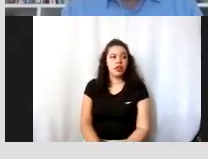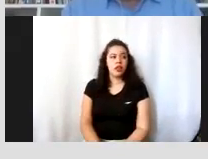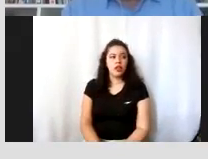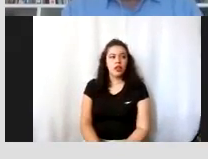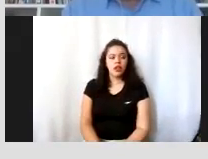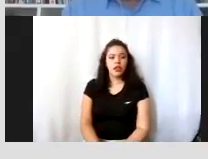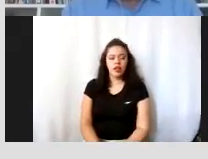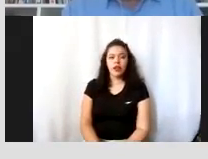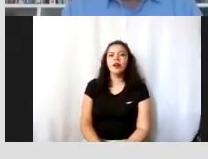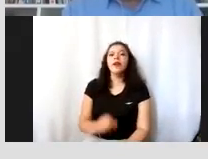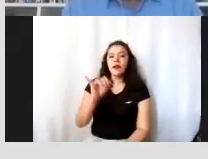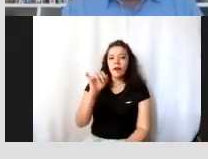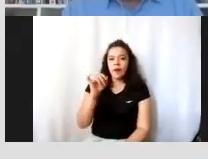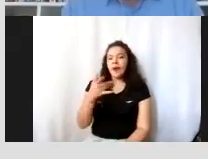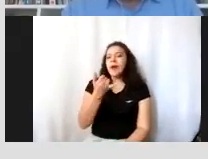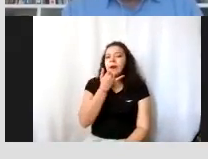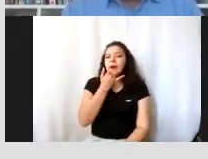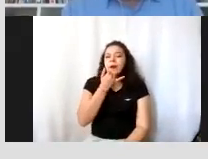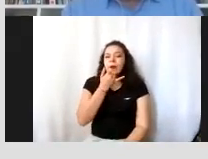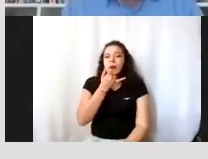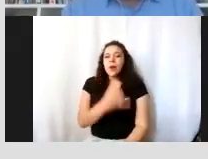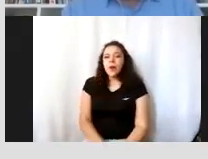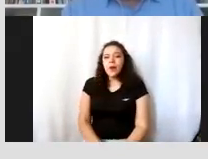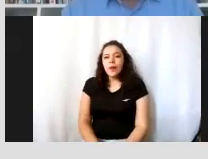Sí, permítanme por qué.